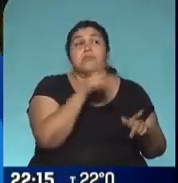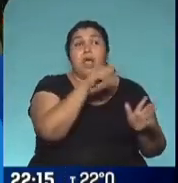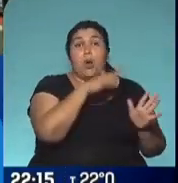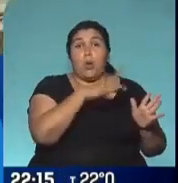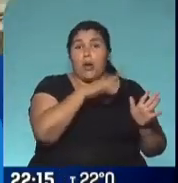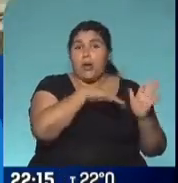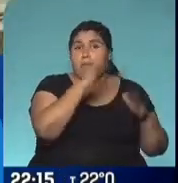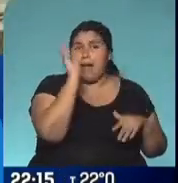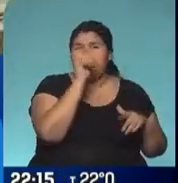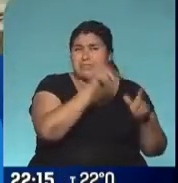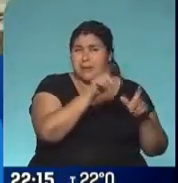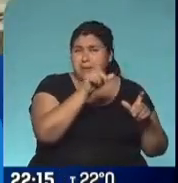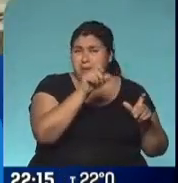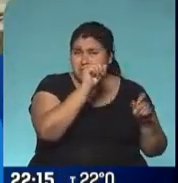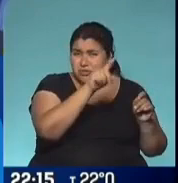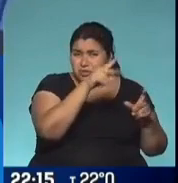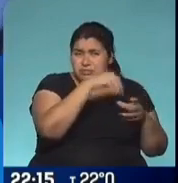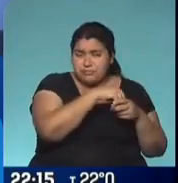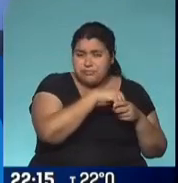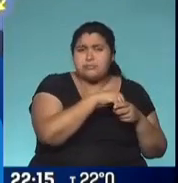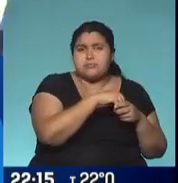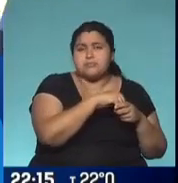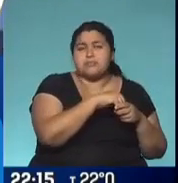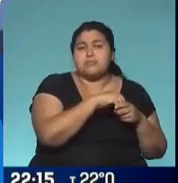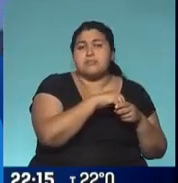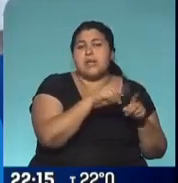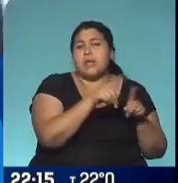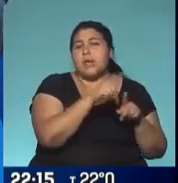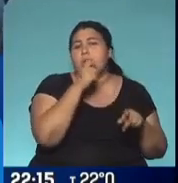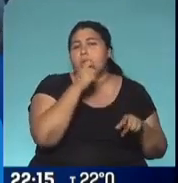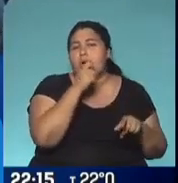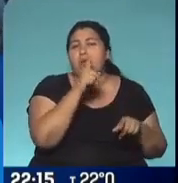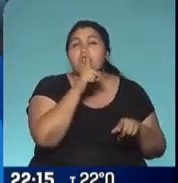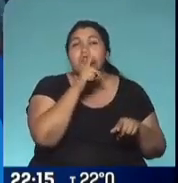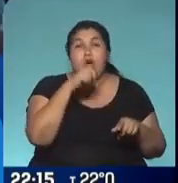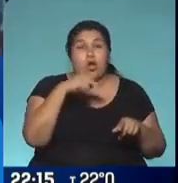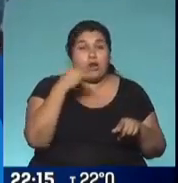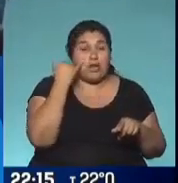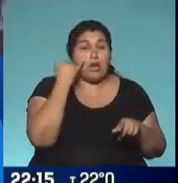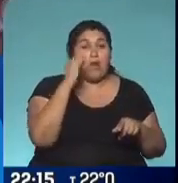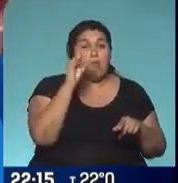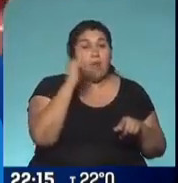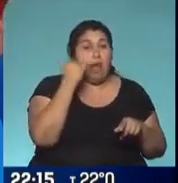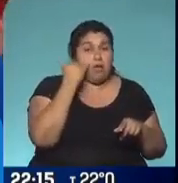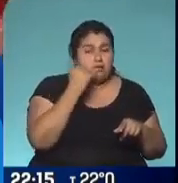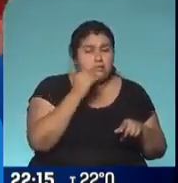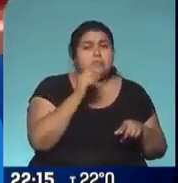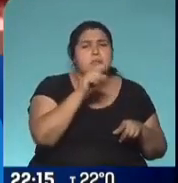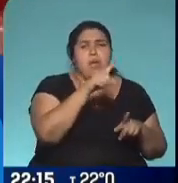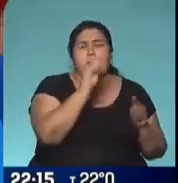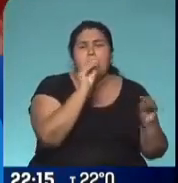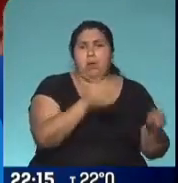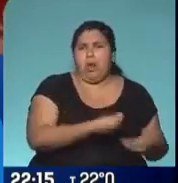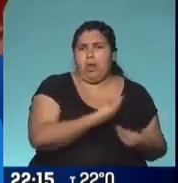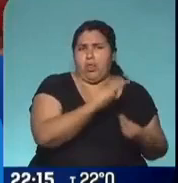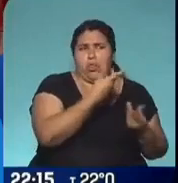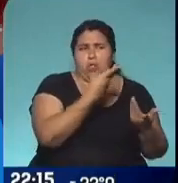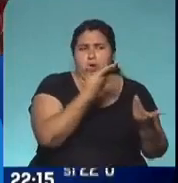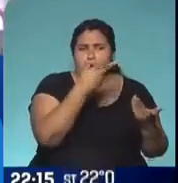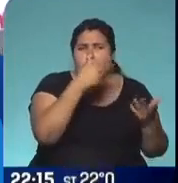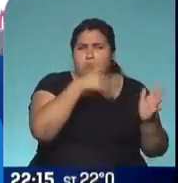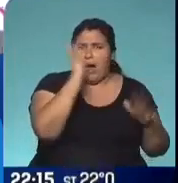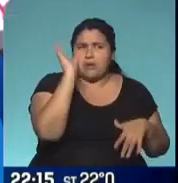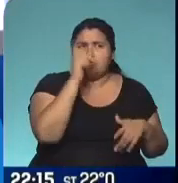muchos de esos lugares, en muchas de esas circunscripciones, incluyendo, por ejemplo, la de Tony Blair, en muchas de esas circunscripciones perdió esta vez